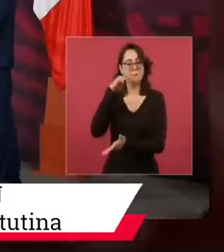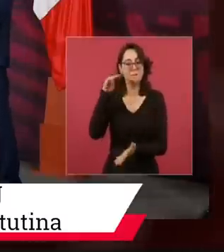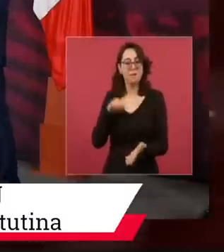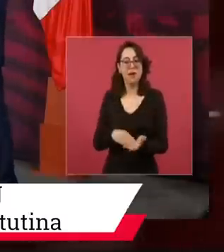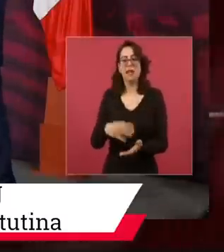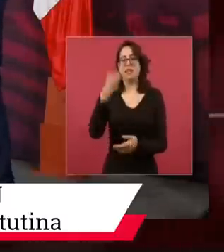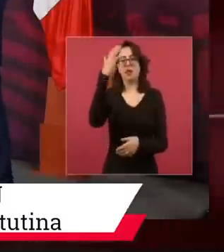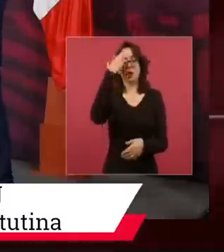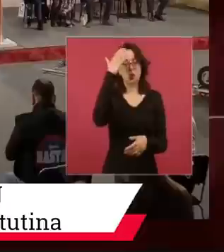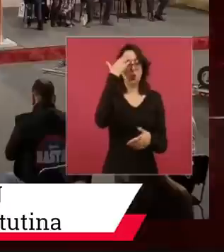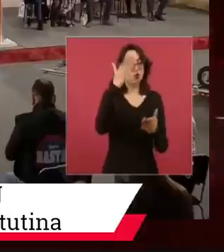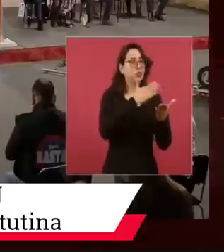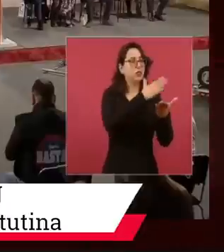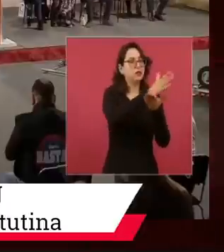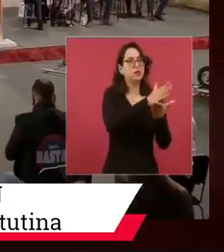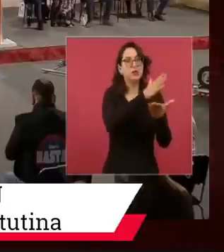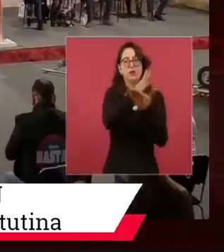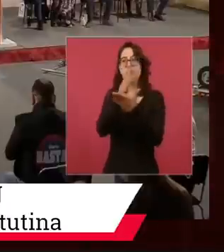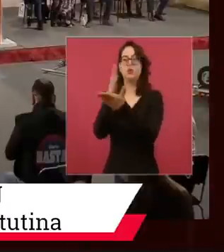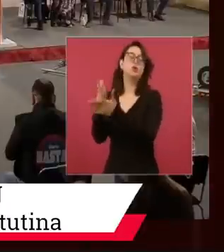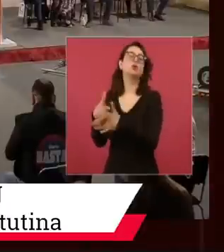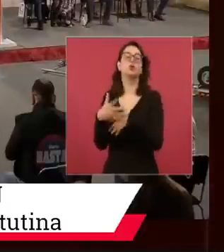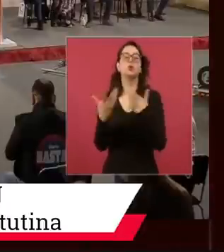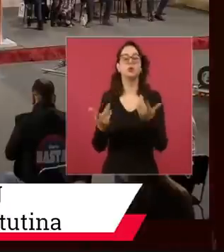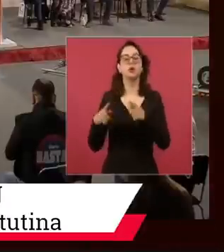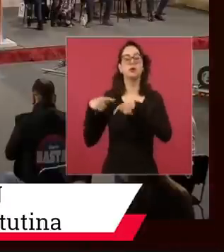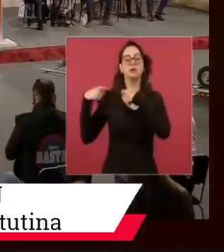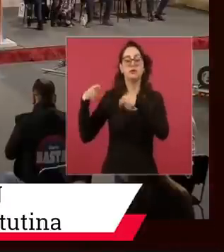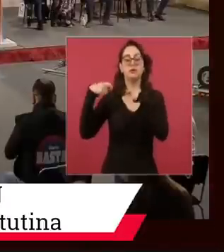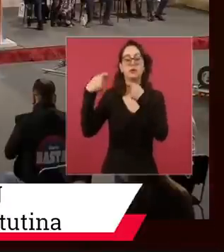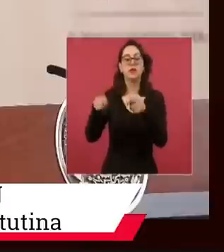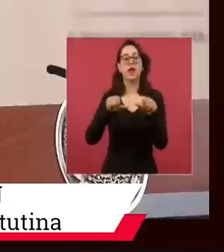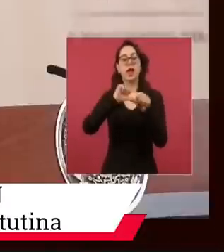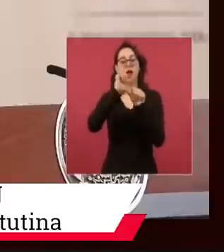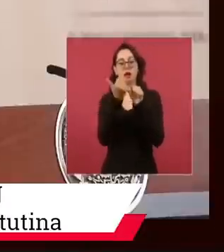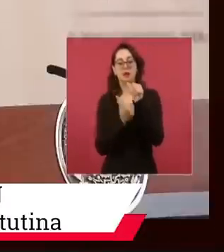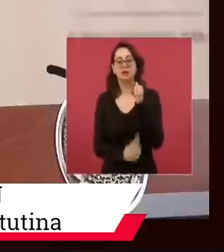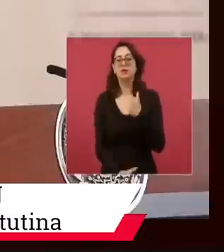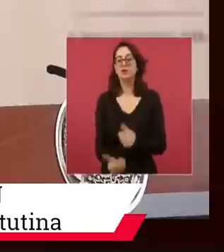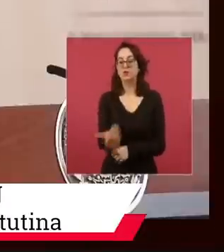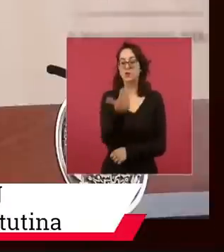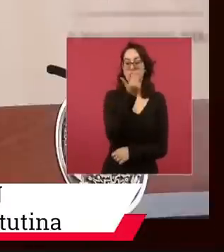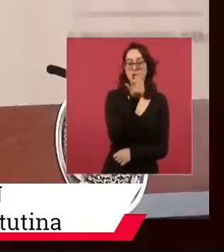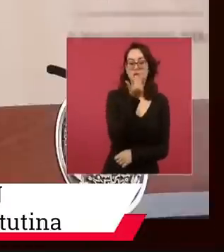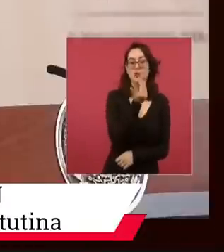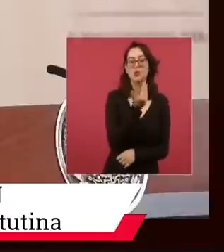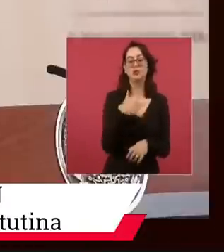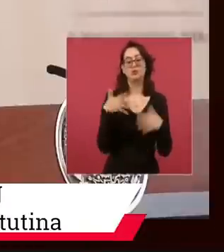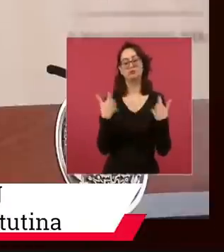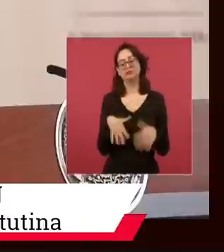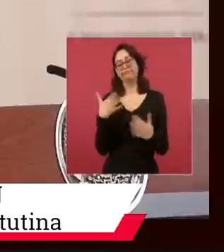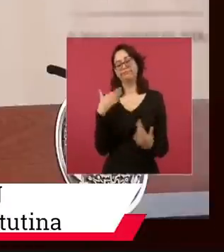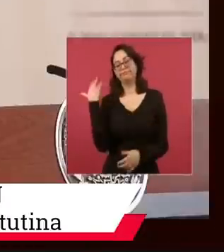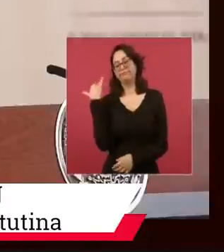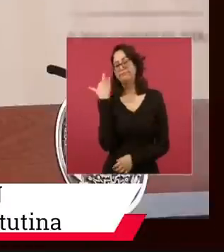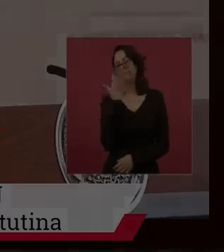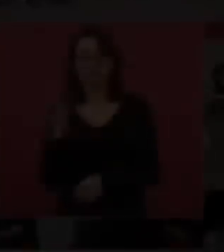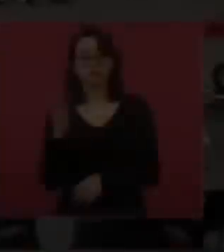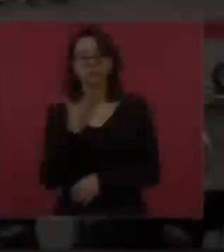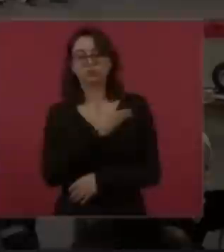entre otros Javier May el director de fonatur pues explicando los avances en la construcción en el tramo